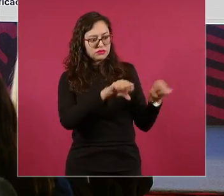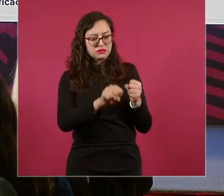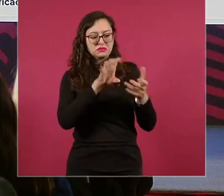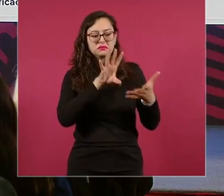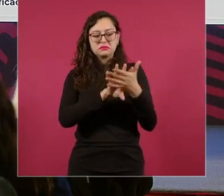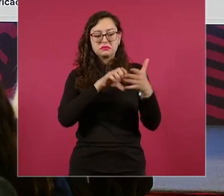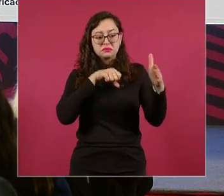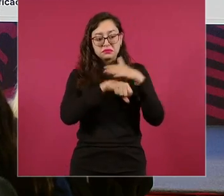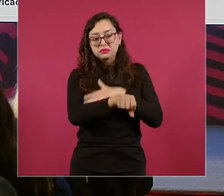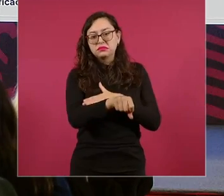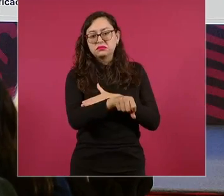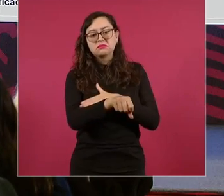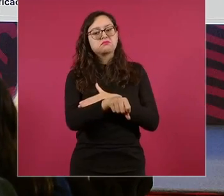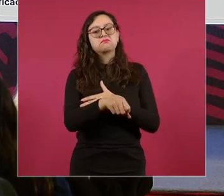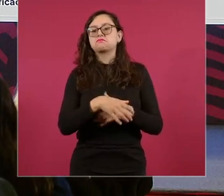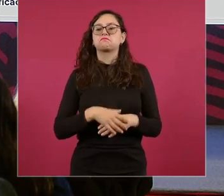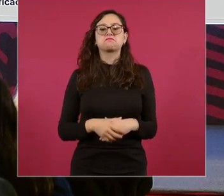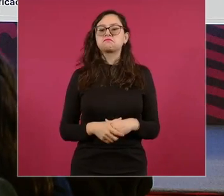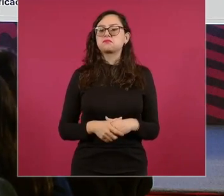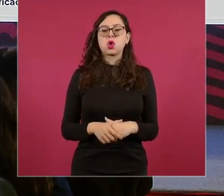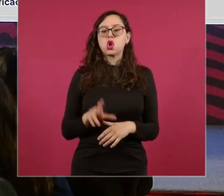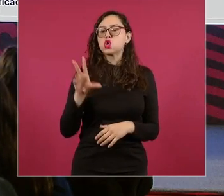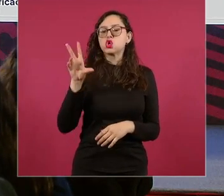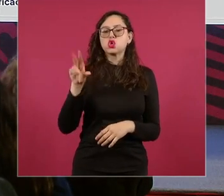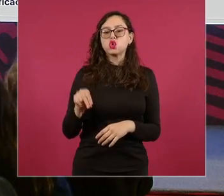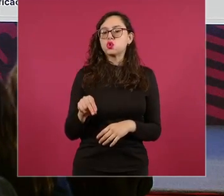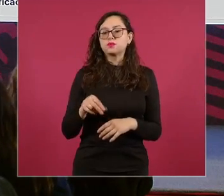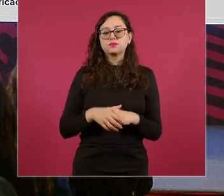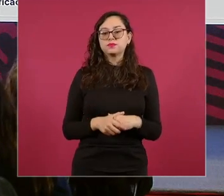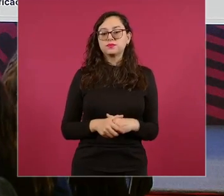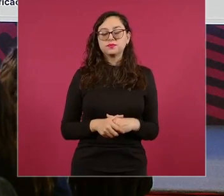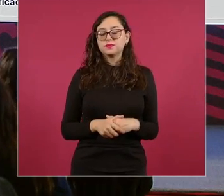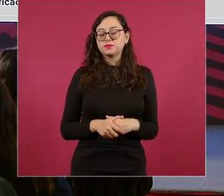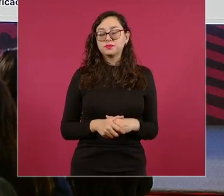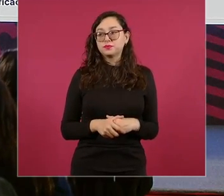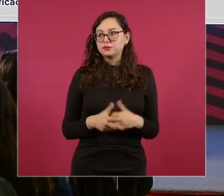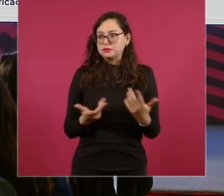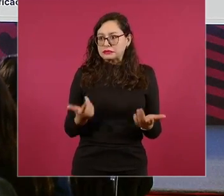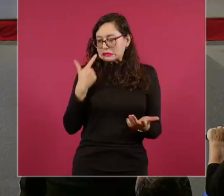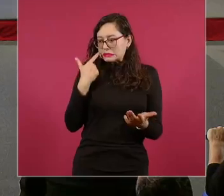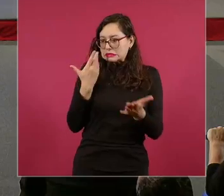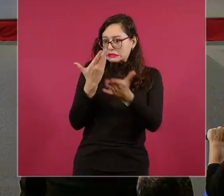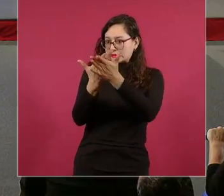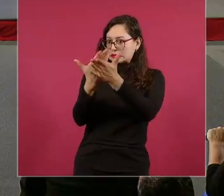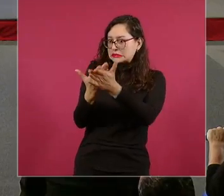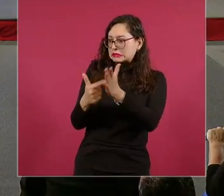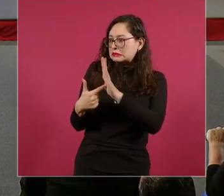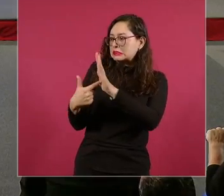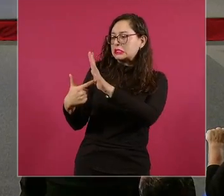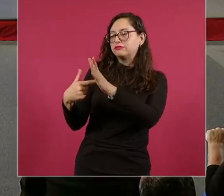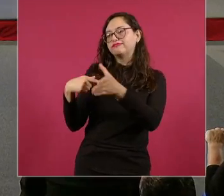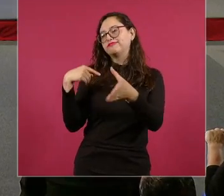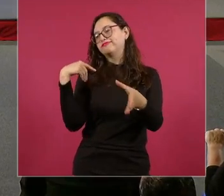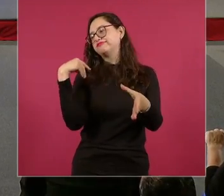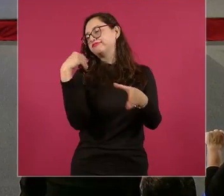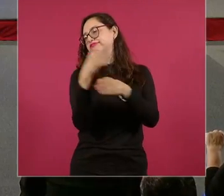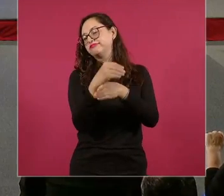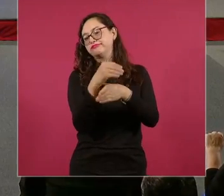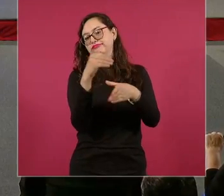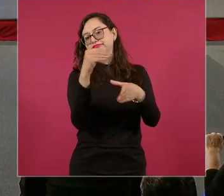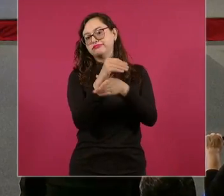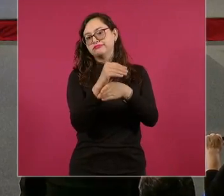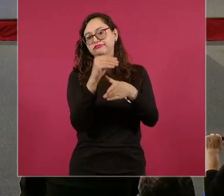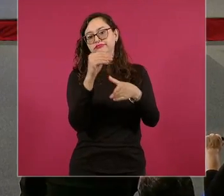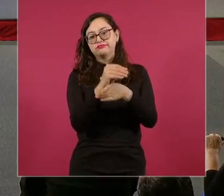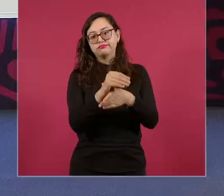Sánchez Ortega, porque obviamente no estudió ni fueron valoradas las pruebas del